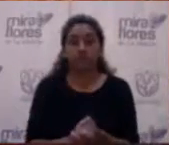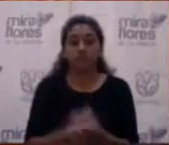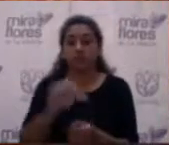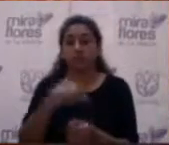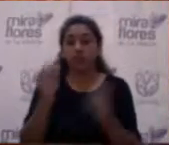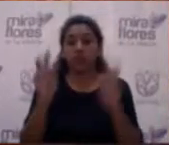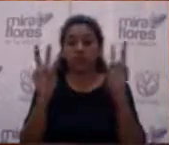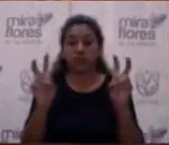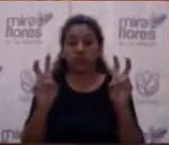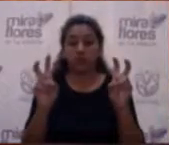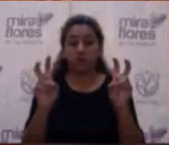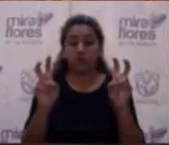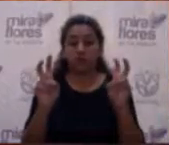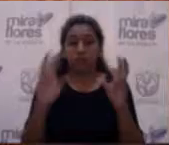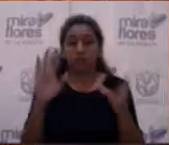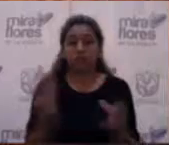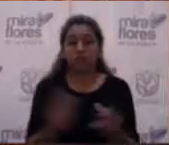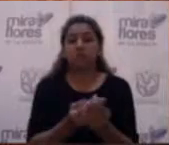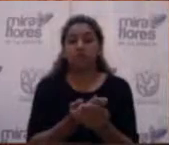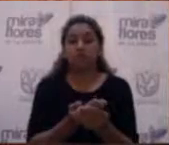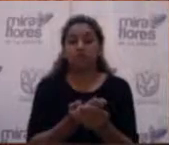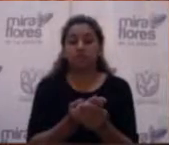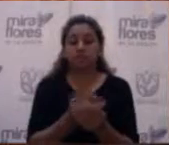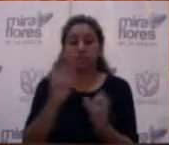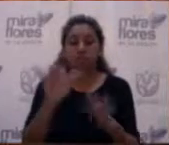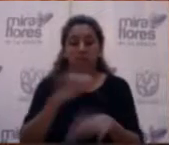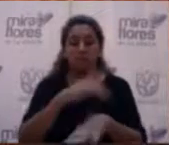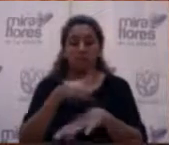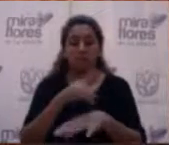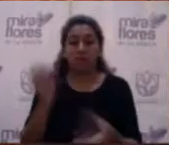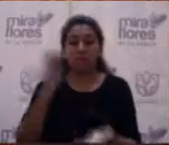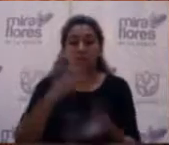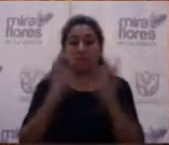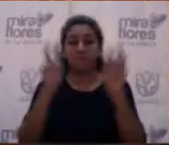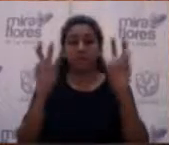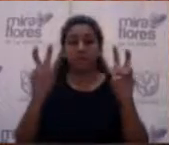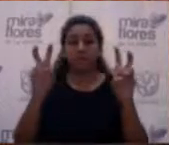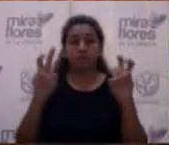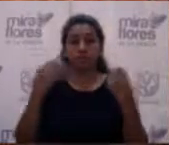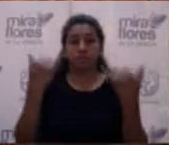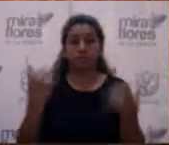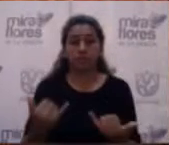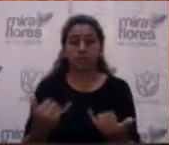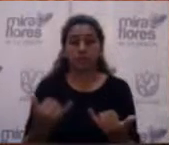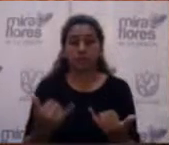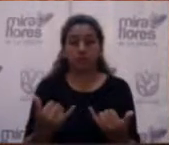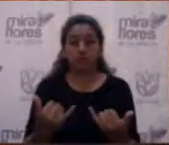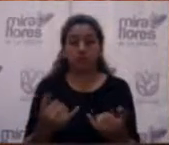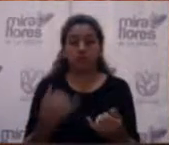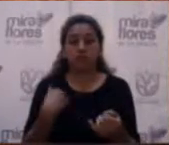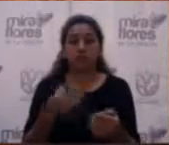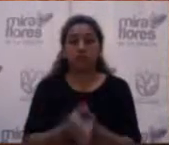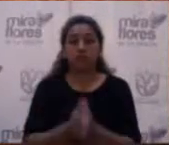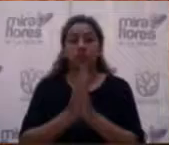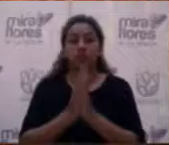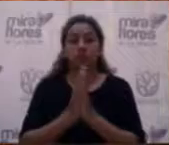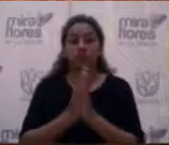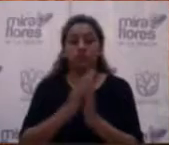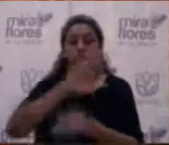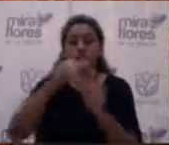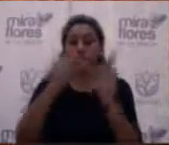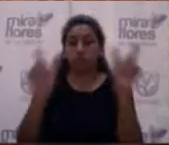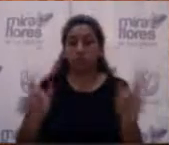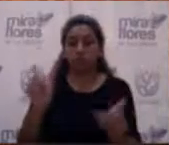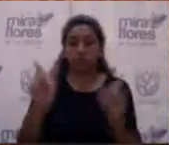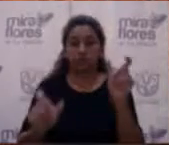algún otro tema en agenda? No, señor alcalde. No habiendo más temas en agenda, vamos a proceder a solicitar a los miembros del Consejo